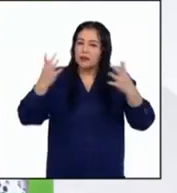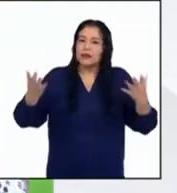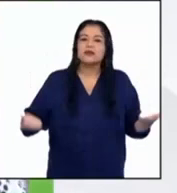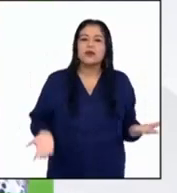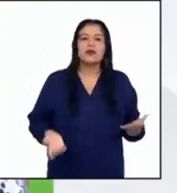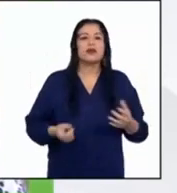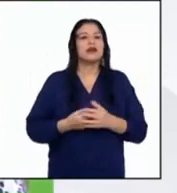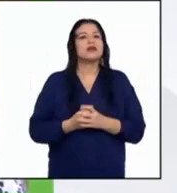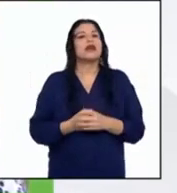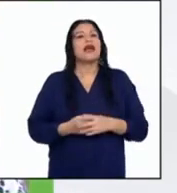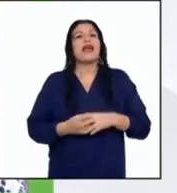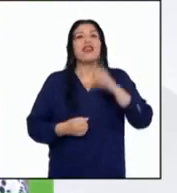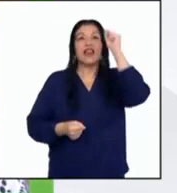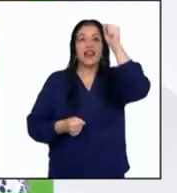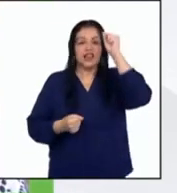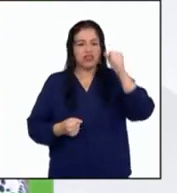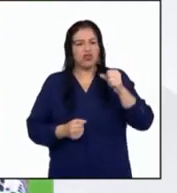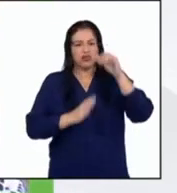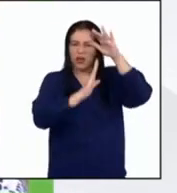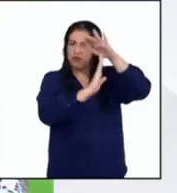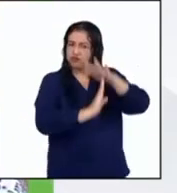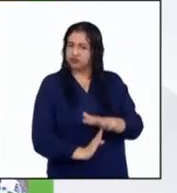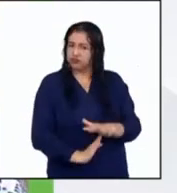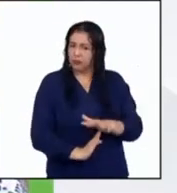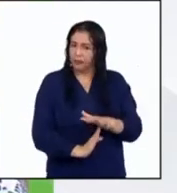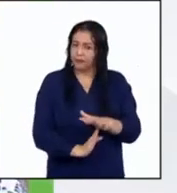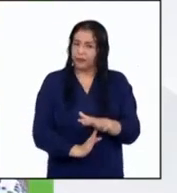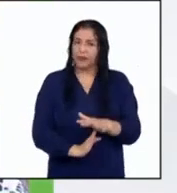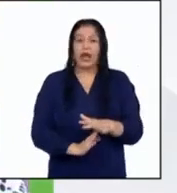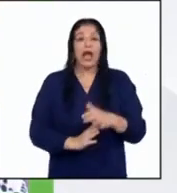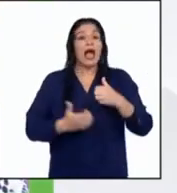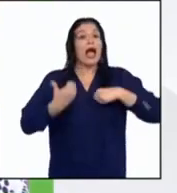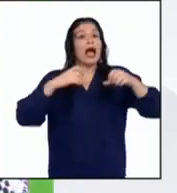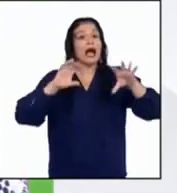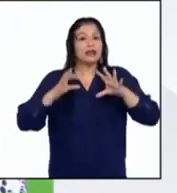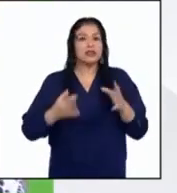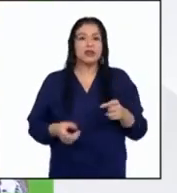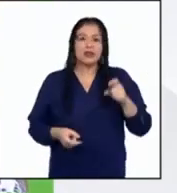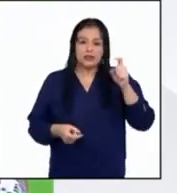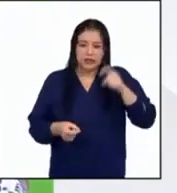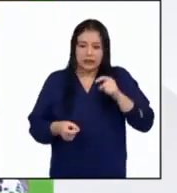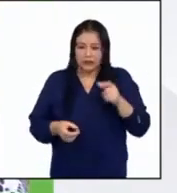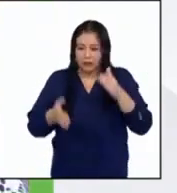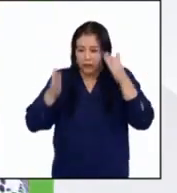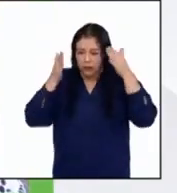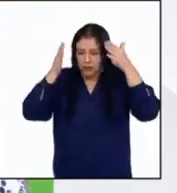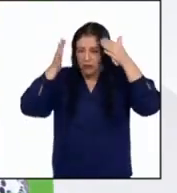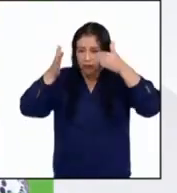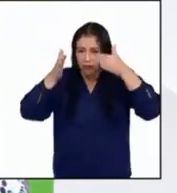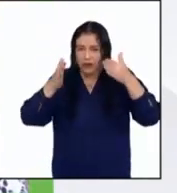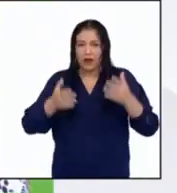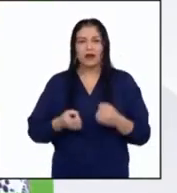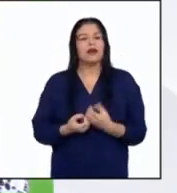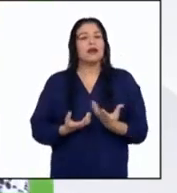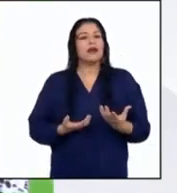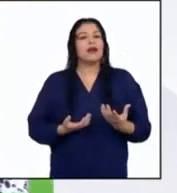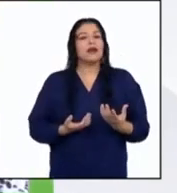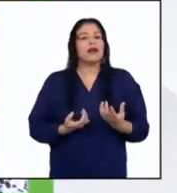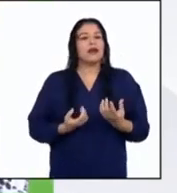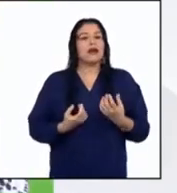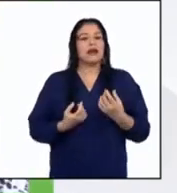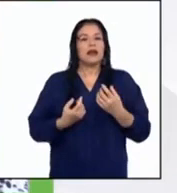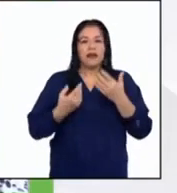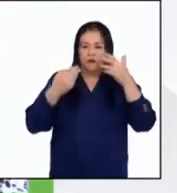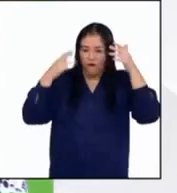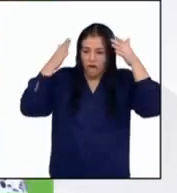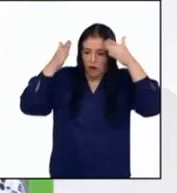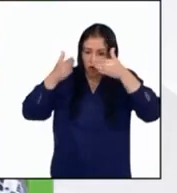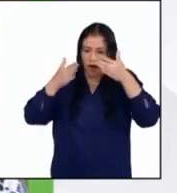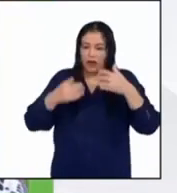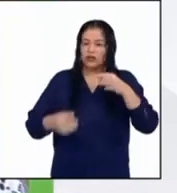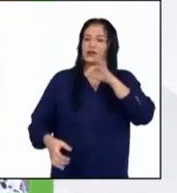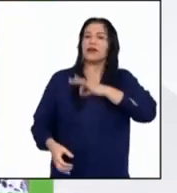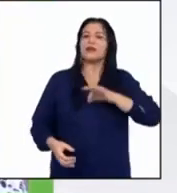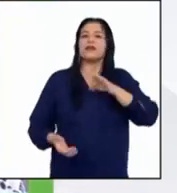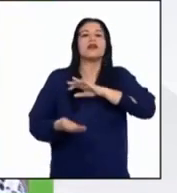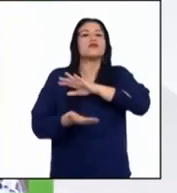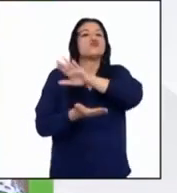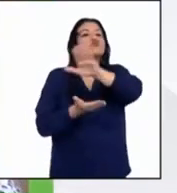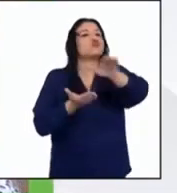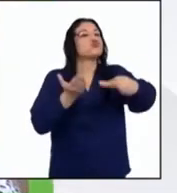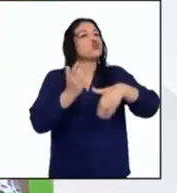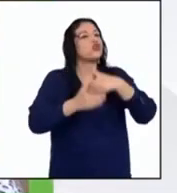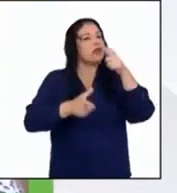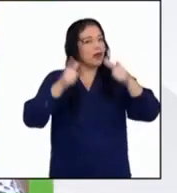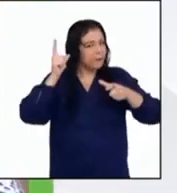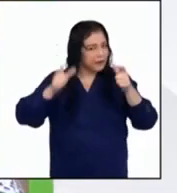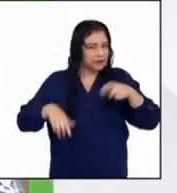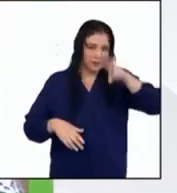que están siendo vulnerados, acciones que deben tomarse en cuenta orientadas al bienestar y al bien común de